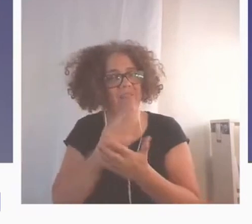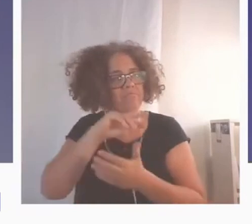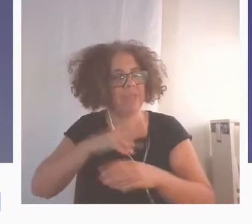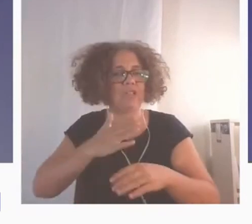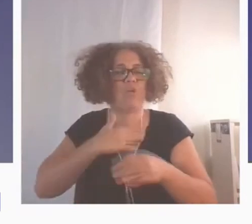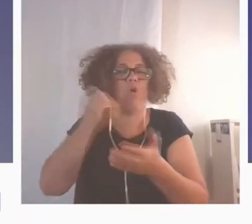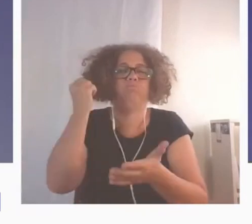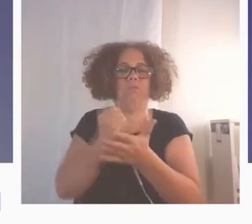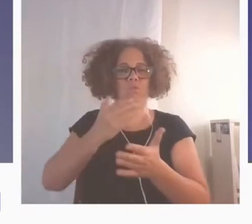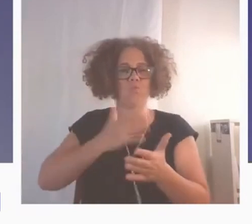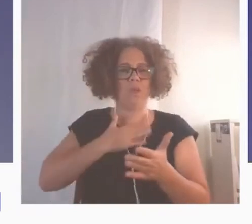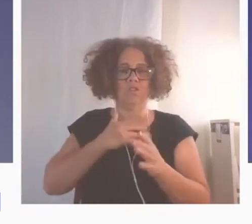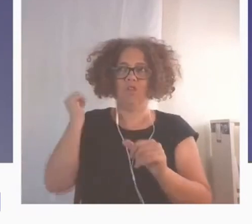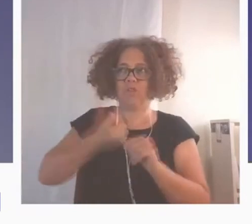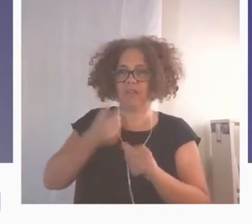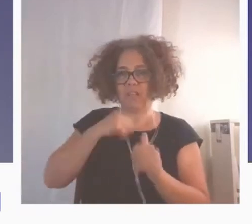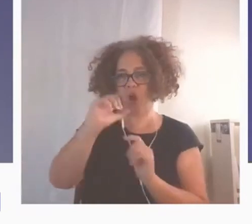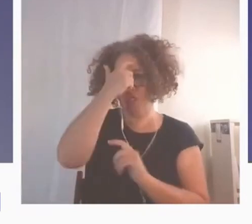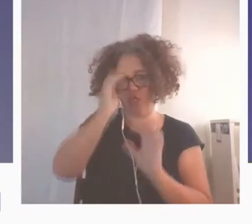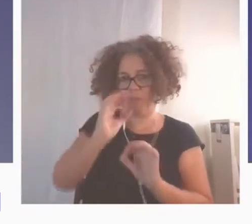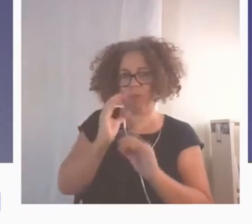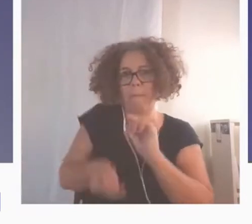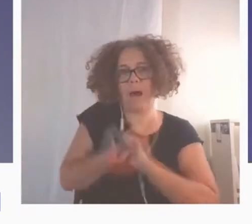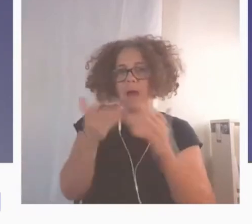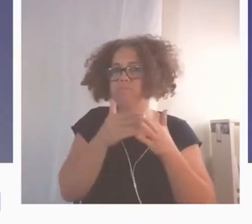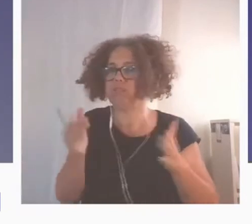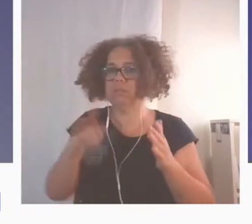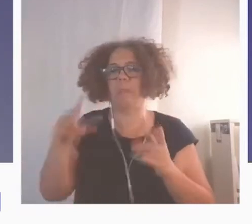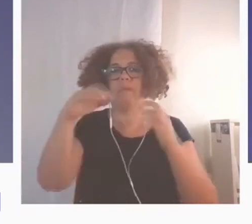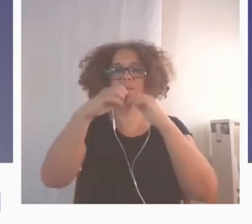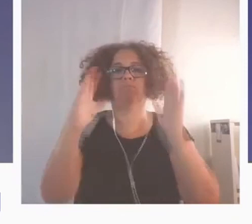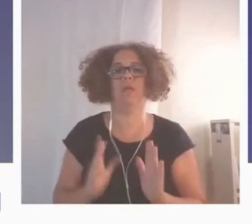a trabajar en el concepto, en la creación de la casa. Todos los